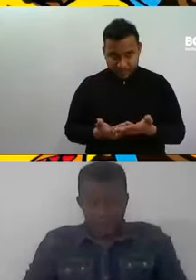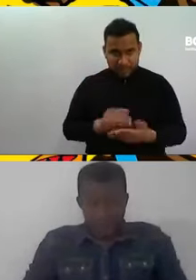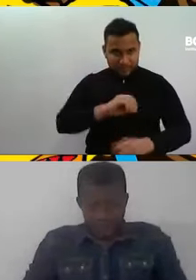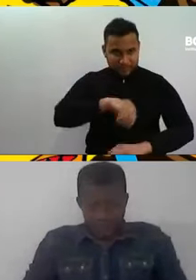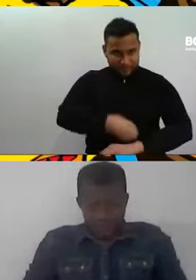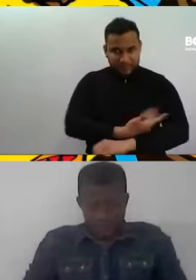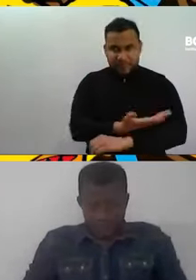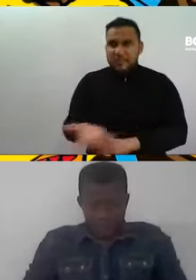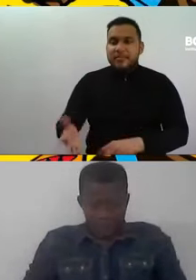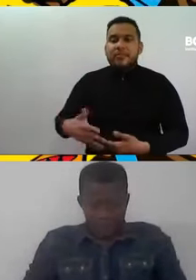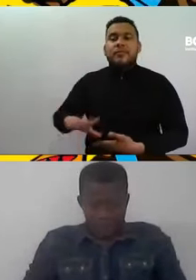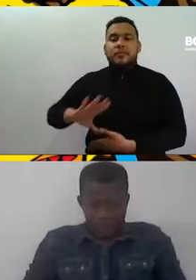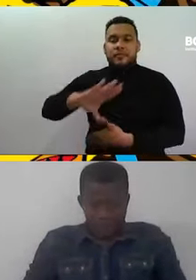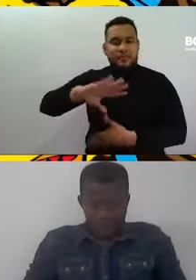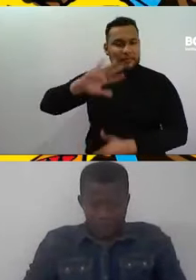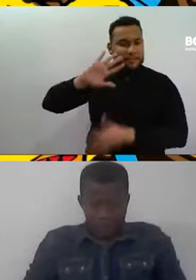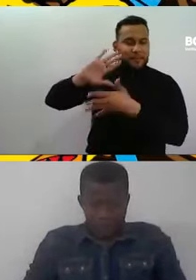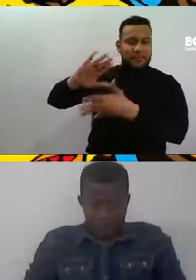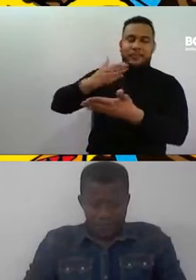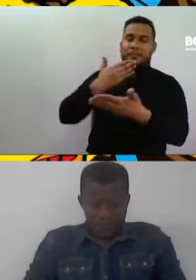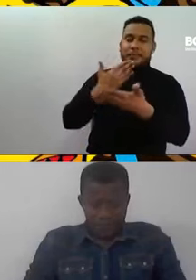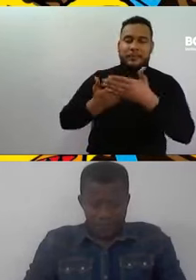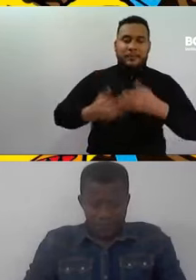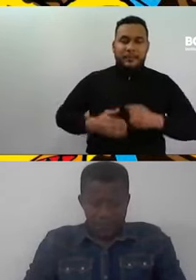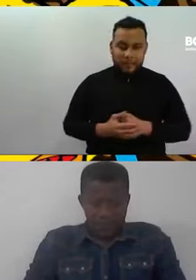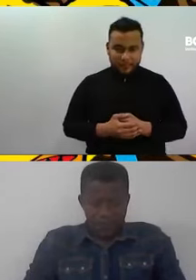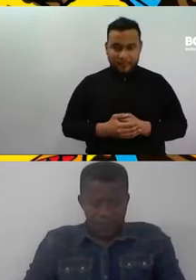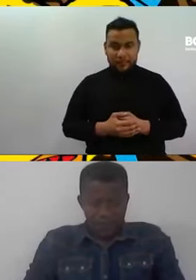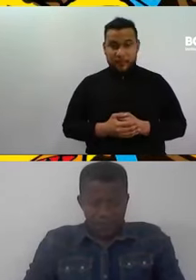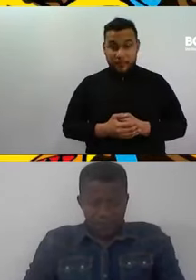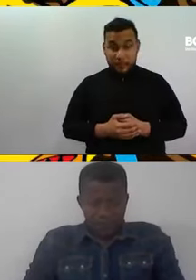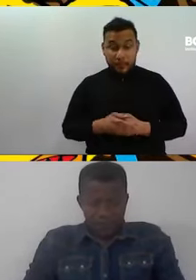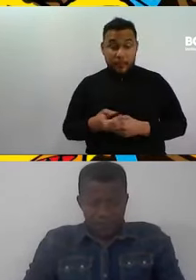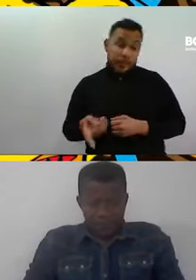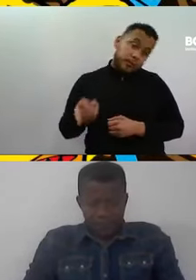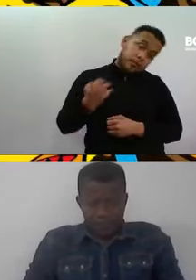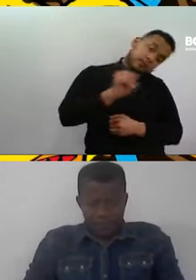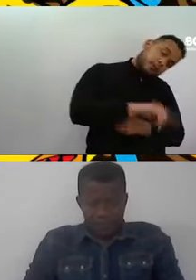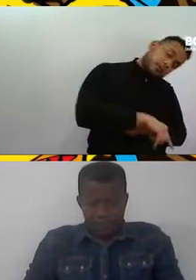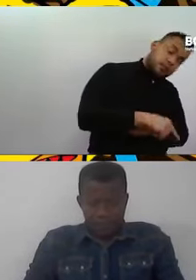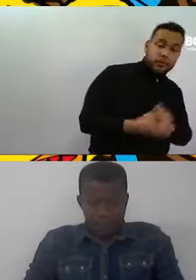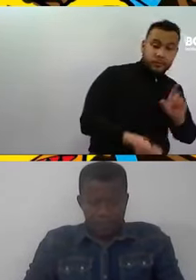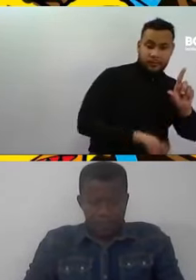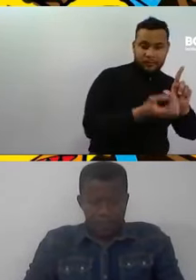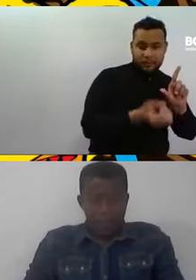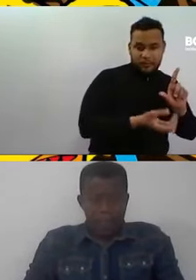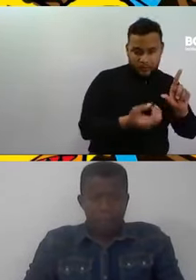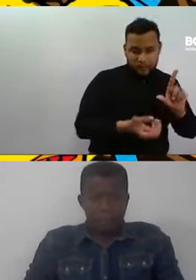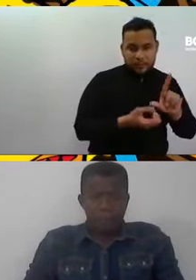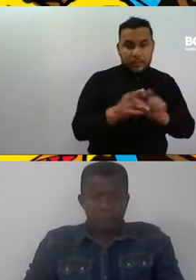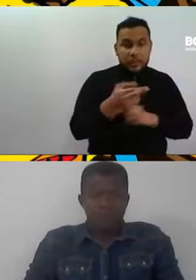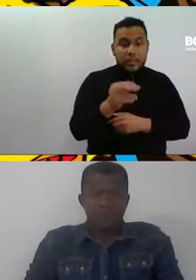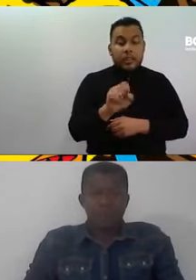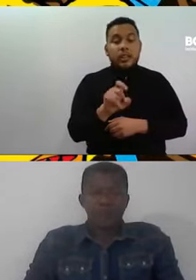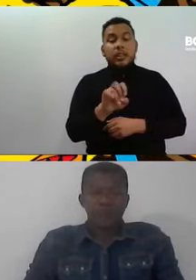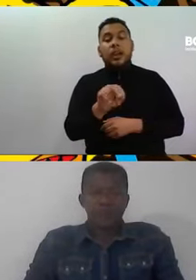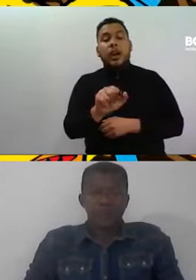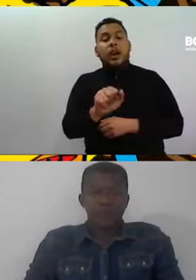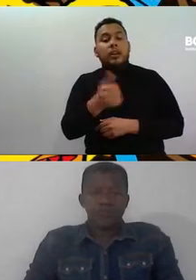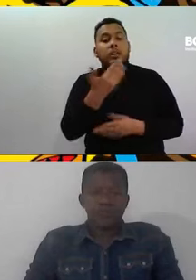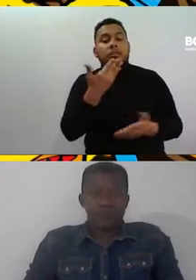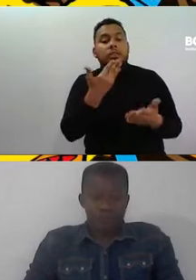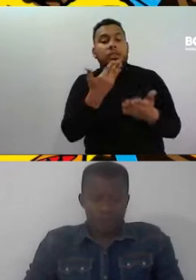las Américas, filóloga y licenciada Regina, por recordarme